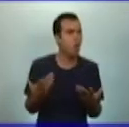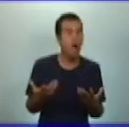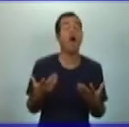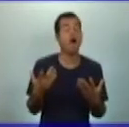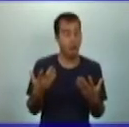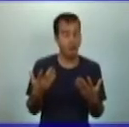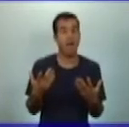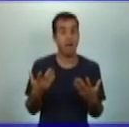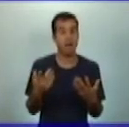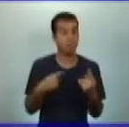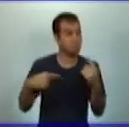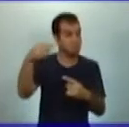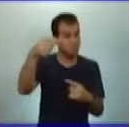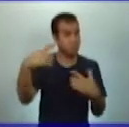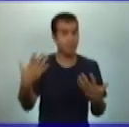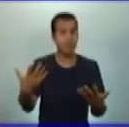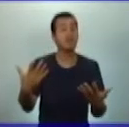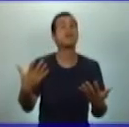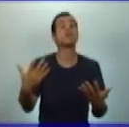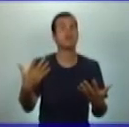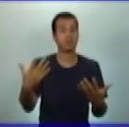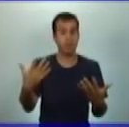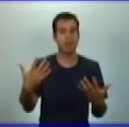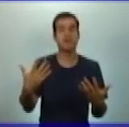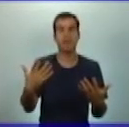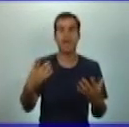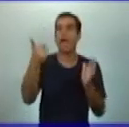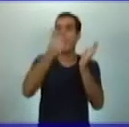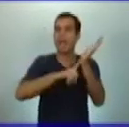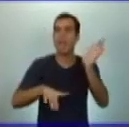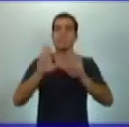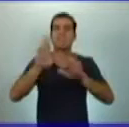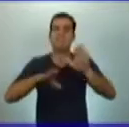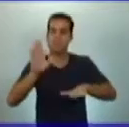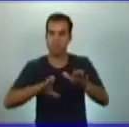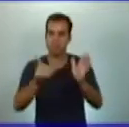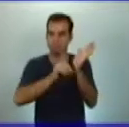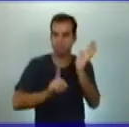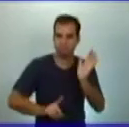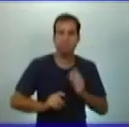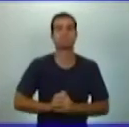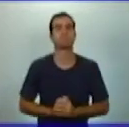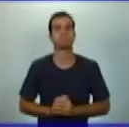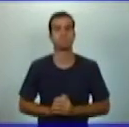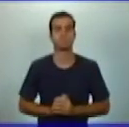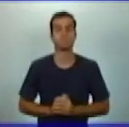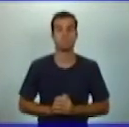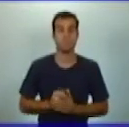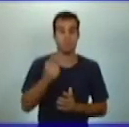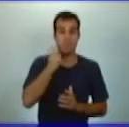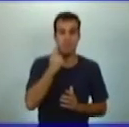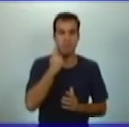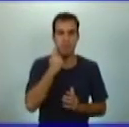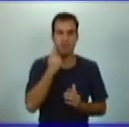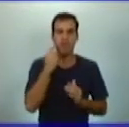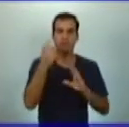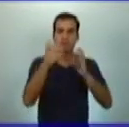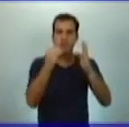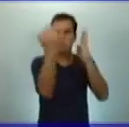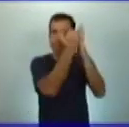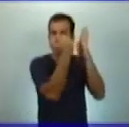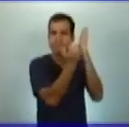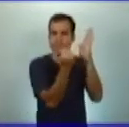distribuyen fundamentalmente por la energía. ¿Cómo? En capas, ubicados en capas o niveles de energía.